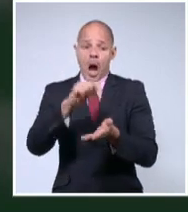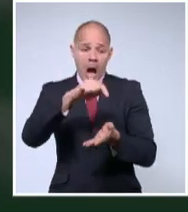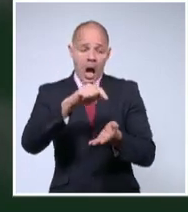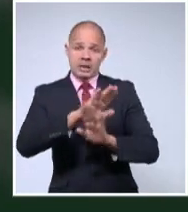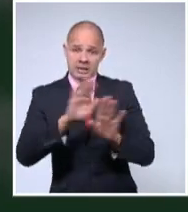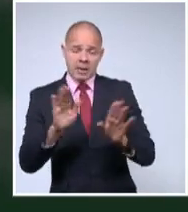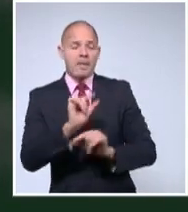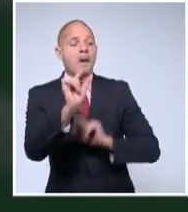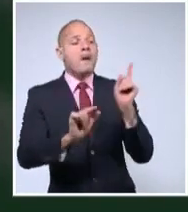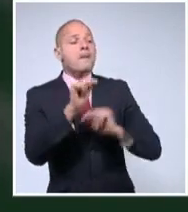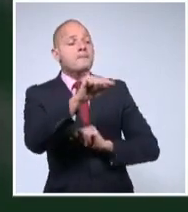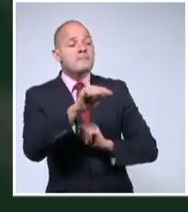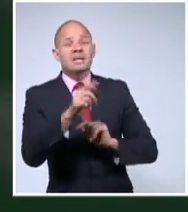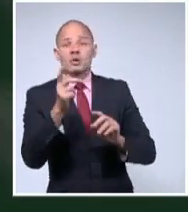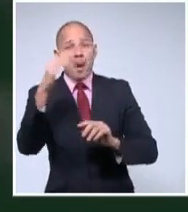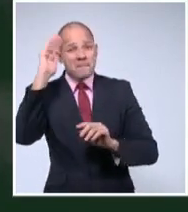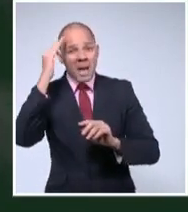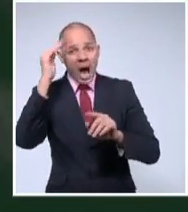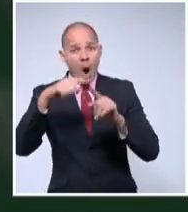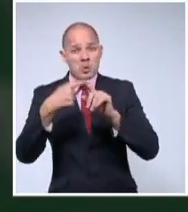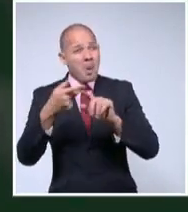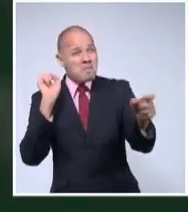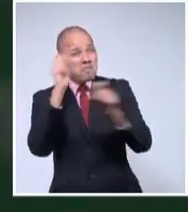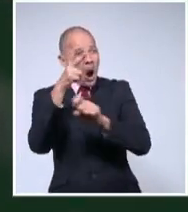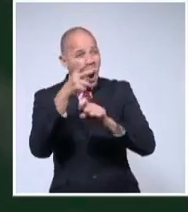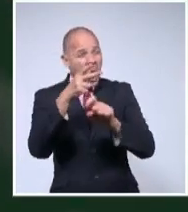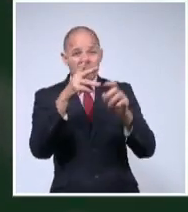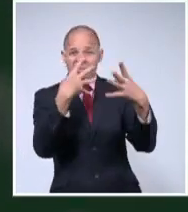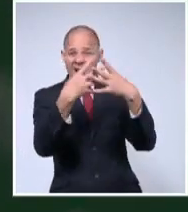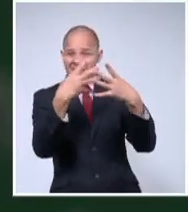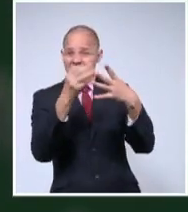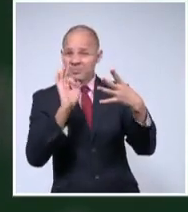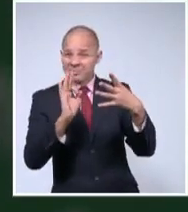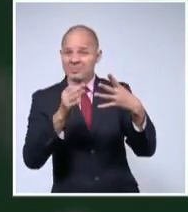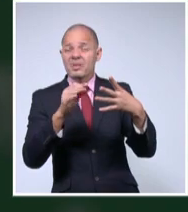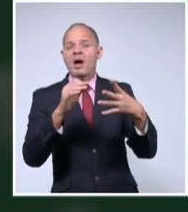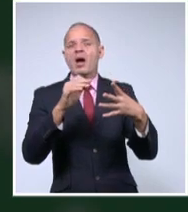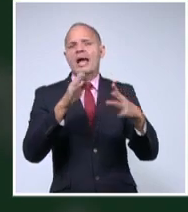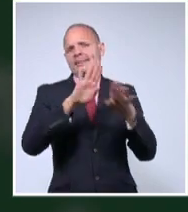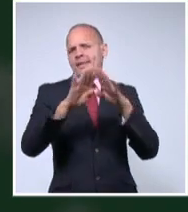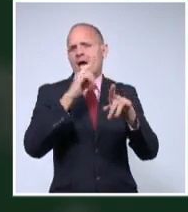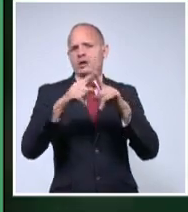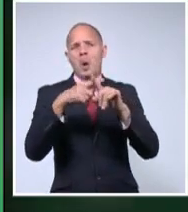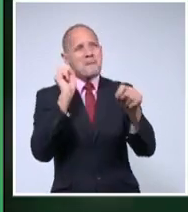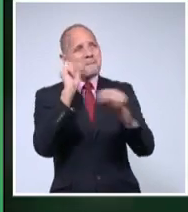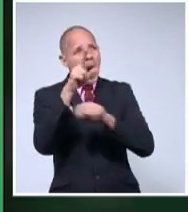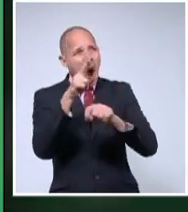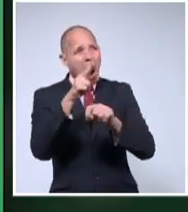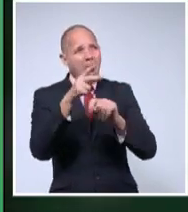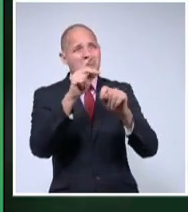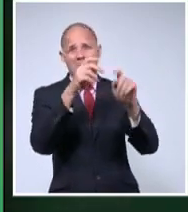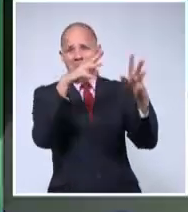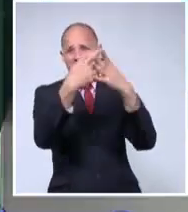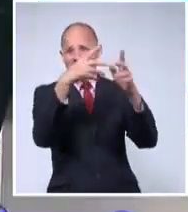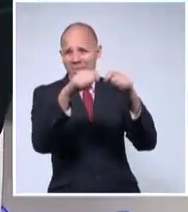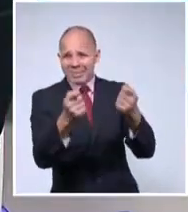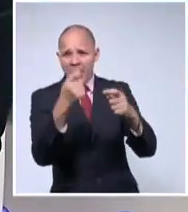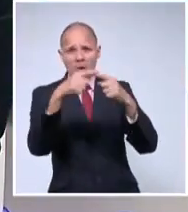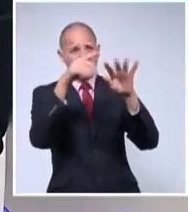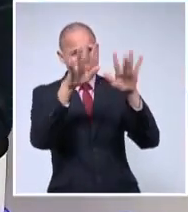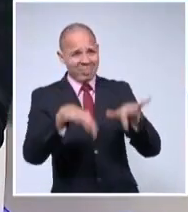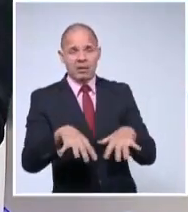MLC y muestre video. No importa si usted no sale, enseña el video y ya. O sea, Osmani Valdés, desde territorio